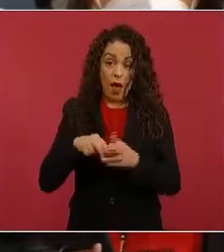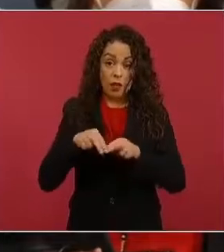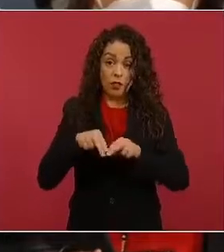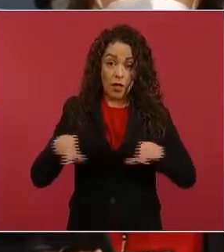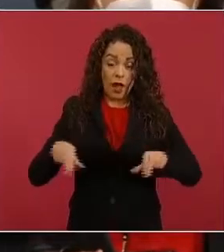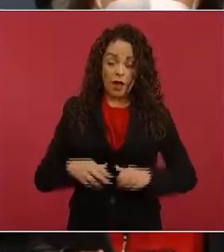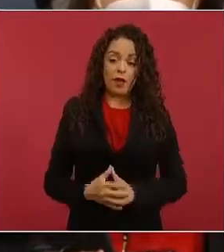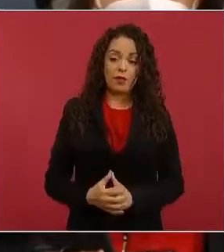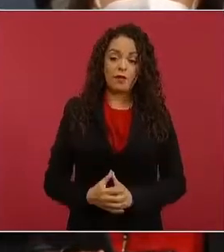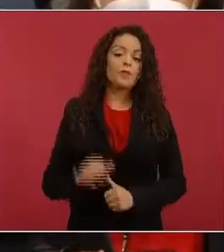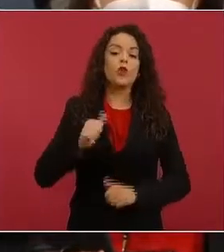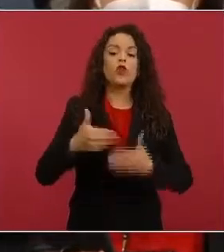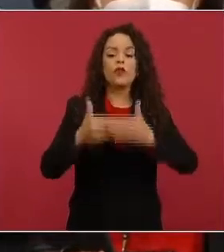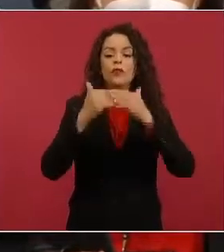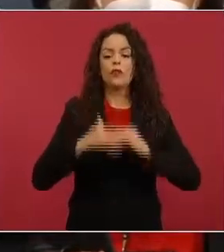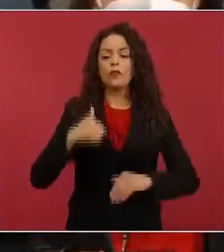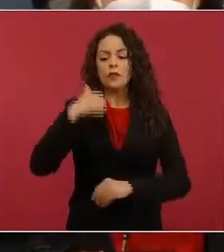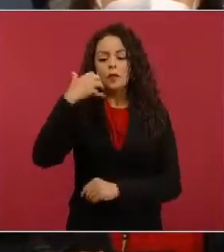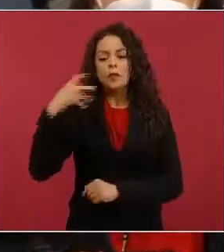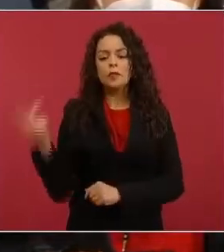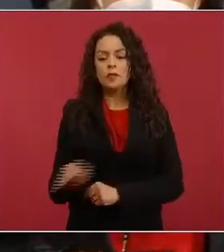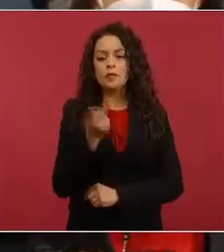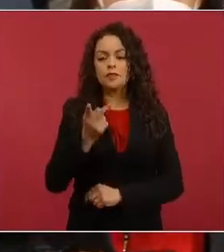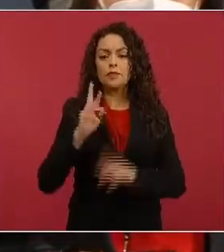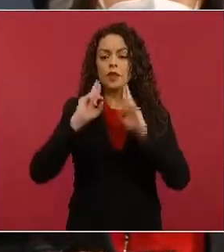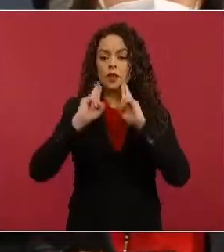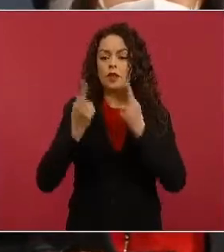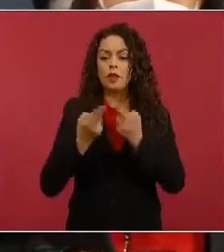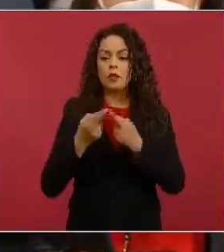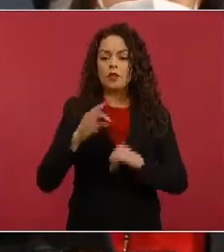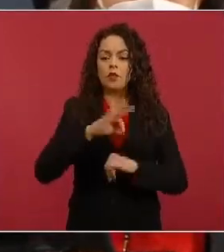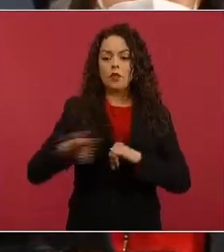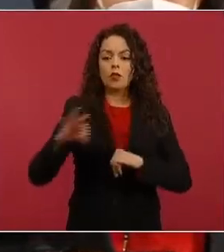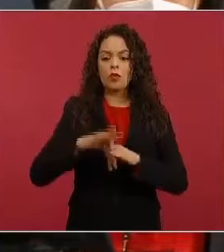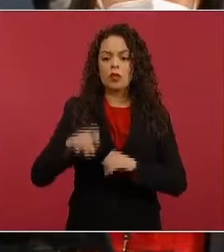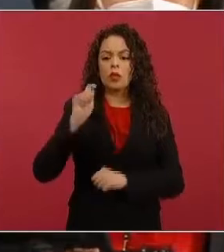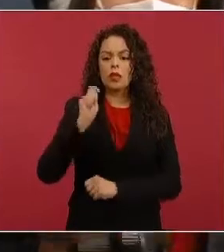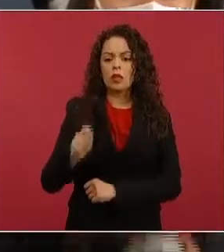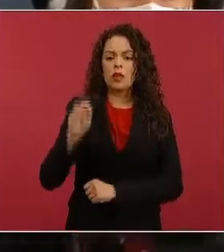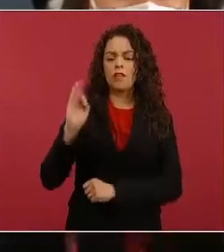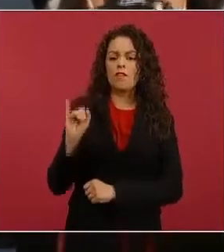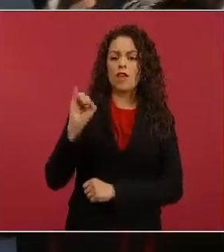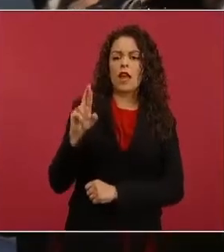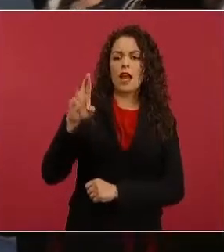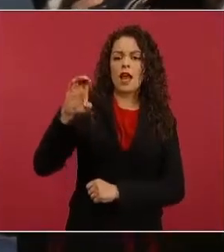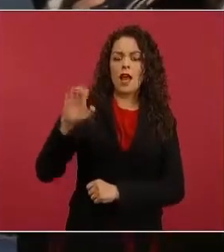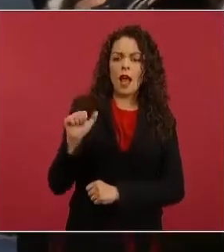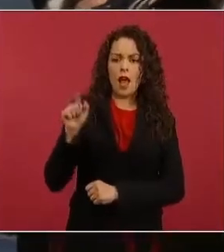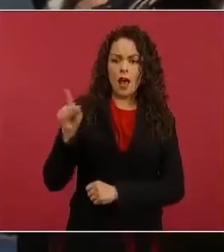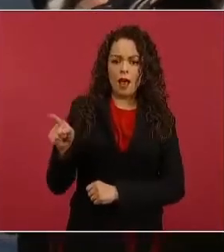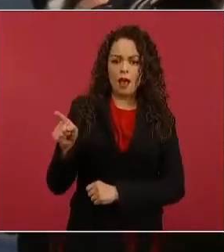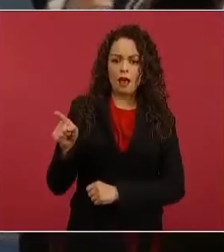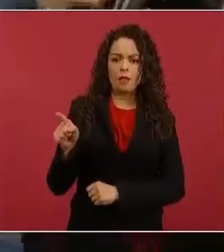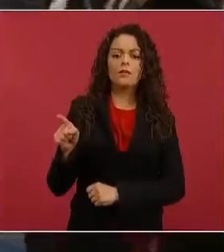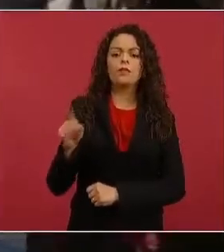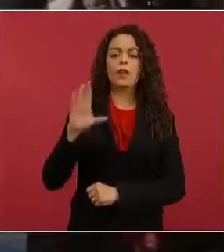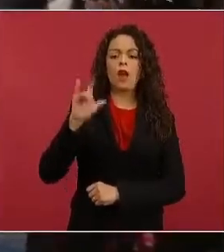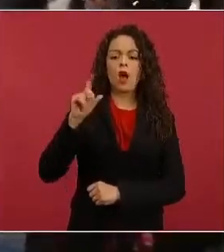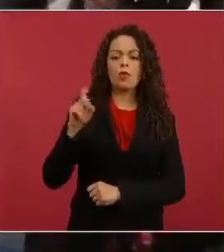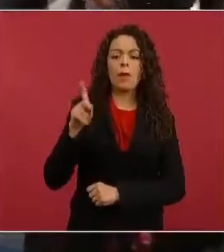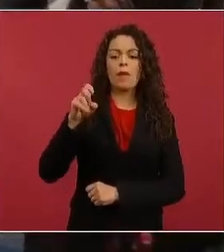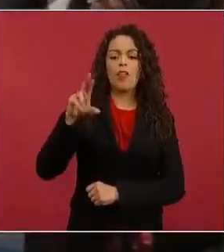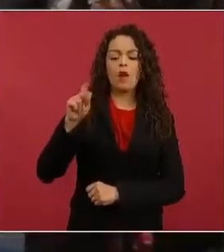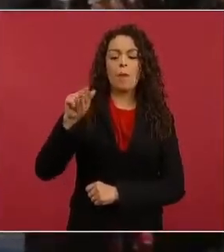La siguiente pregunta, presidente. En la última reunión que tuvieron los comisionados ahorradores de FICREA, Claudia, Laura, Pedro y Paz, en la